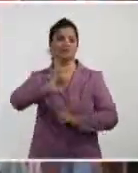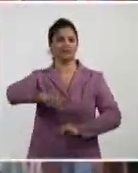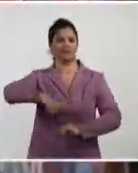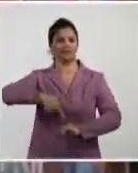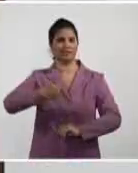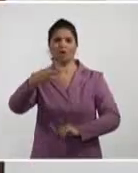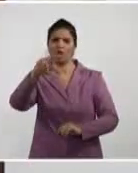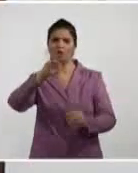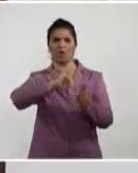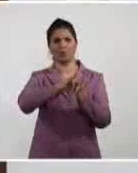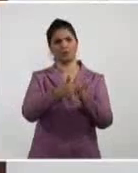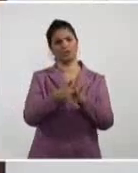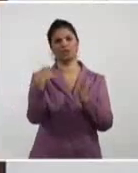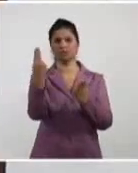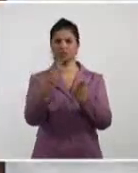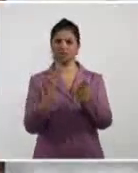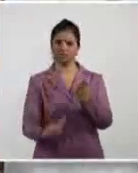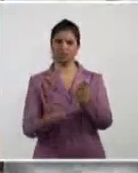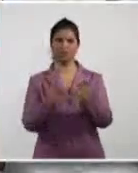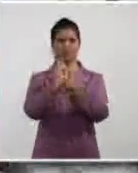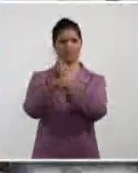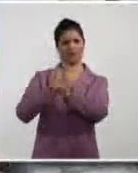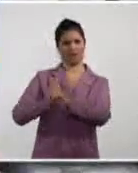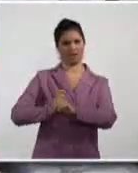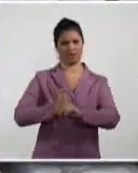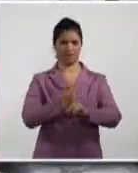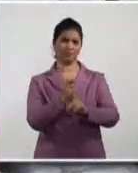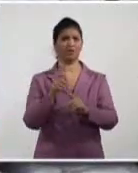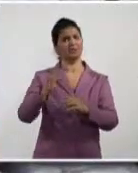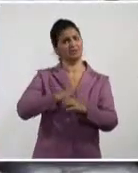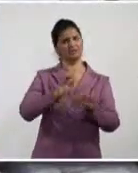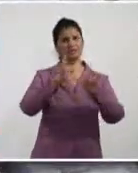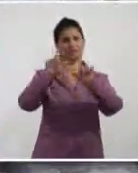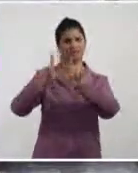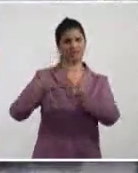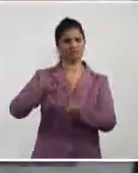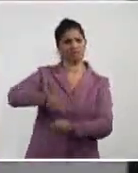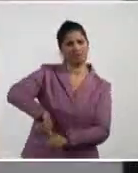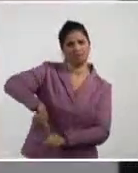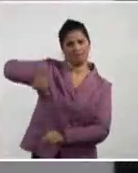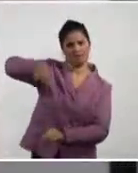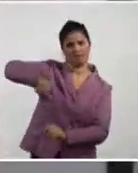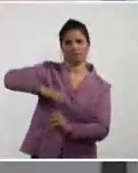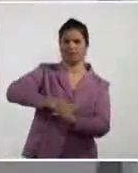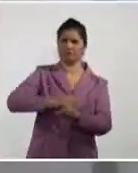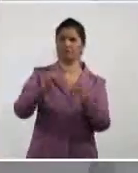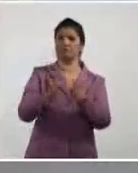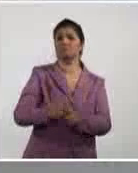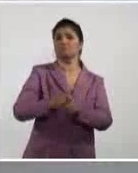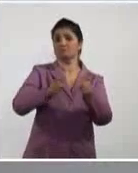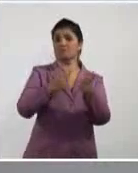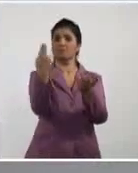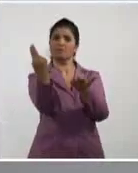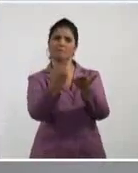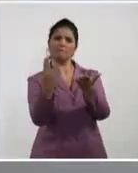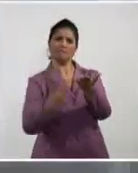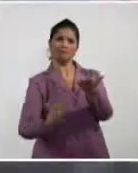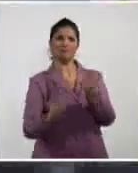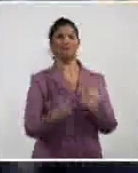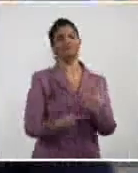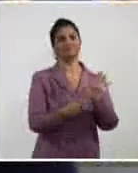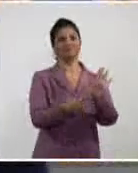la plástica. Obras de mediano y gran formato, en su mayoría pinturas y algunas esculturas, se enmarcan en la